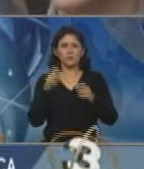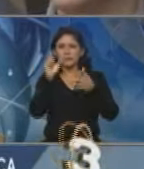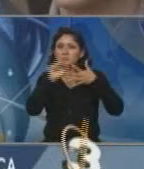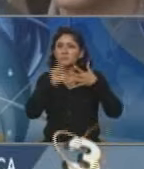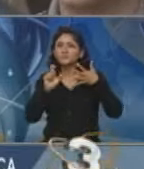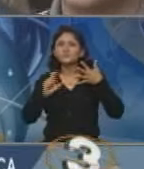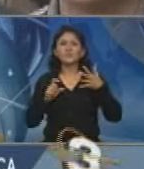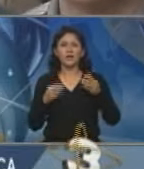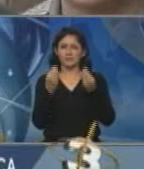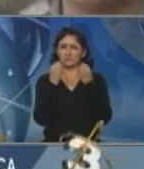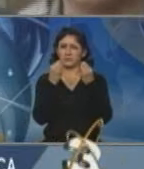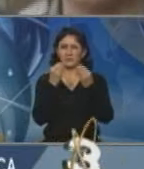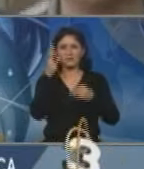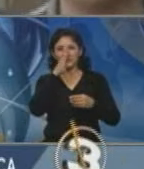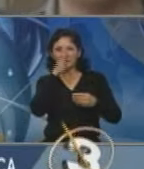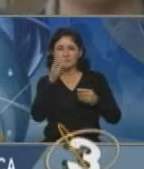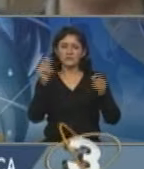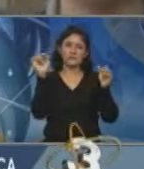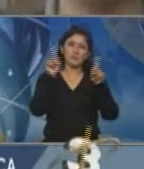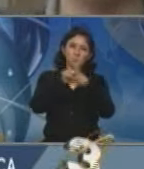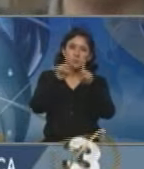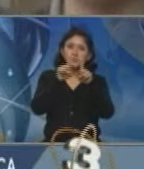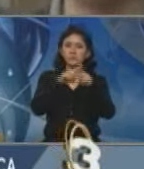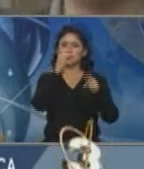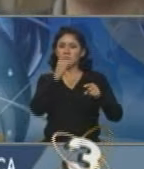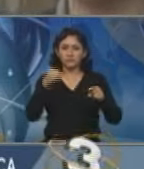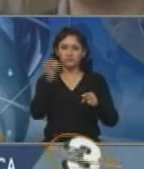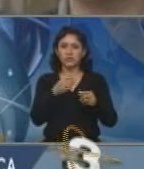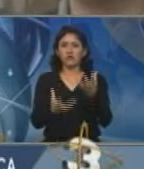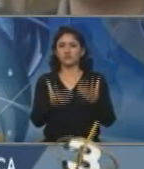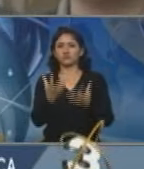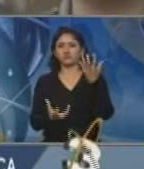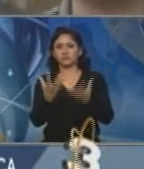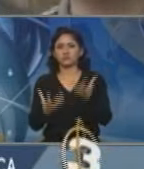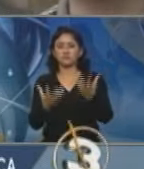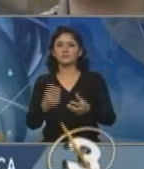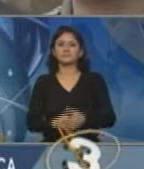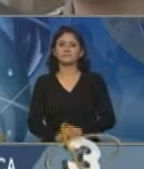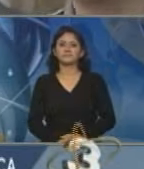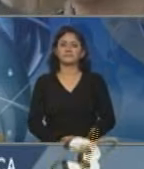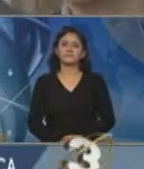quemar papeletas electorales. Periodista Marisa Vera Aldana, de Canal Antiguo.